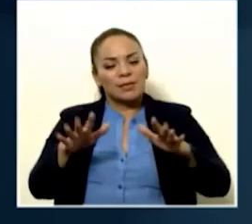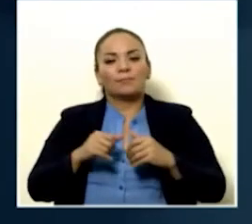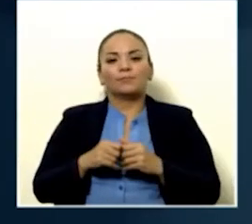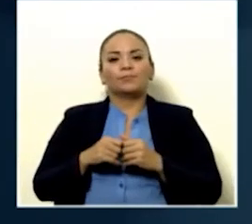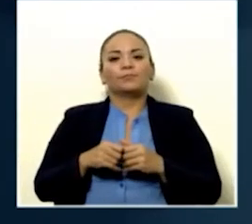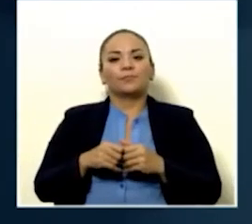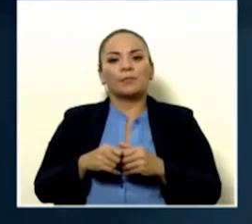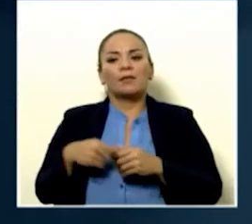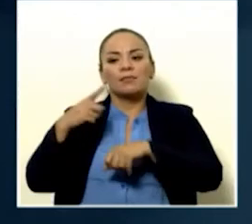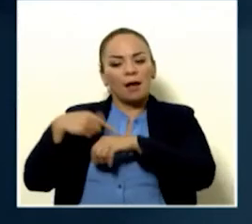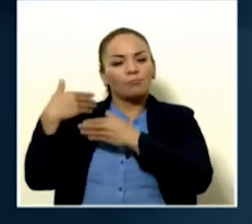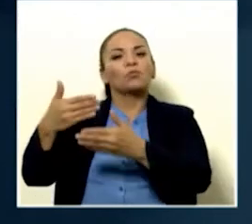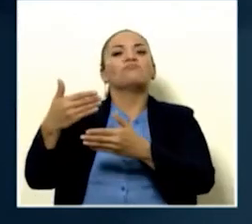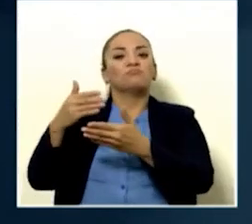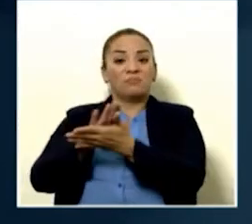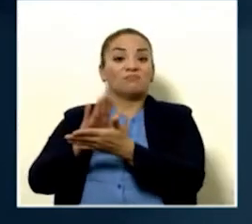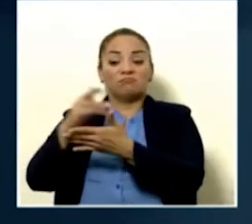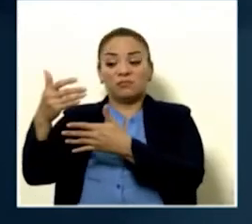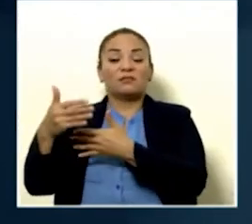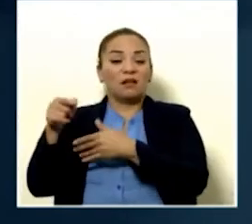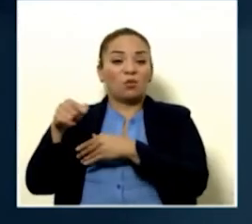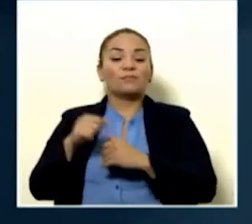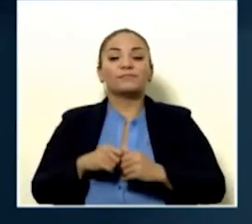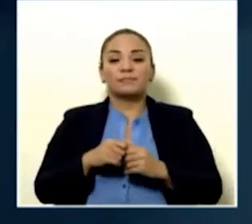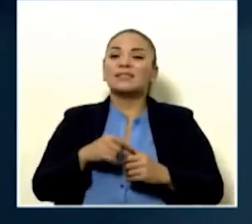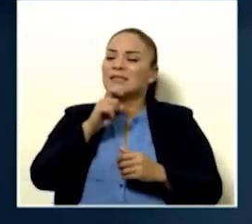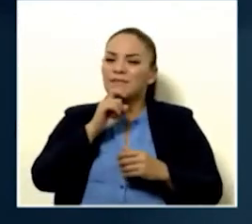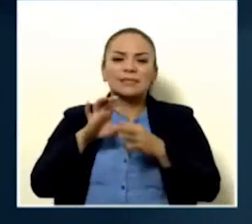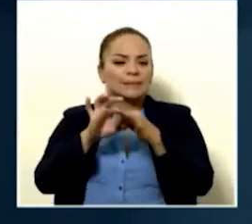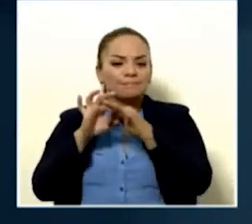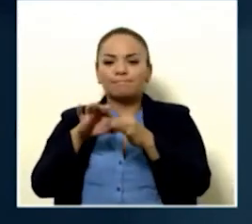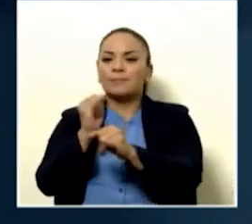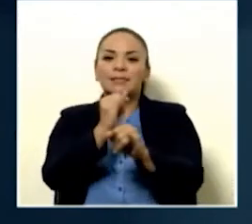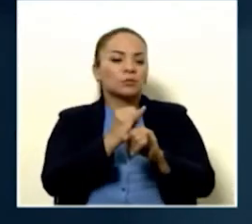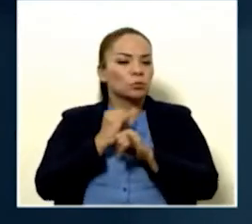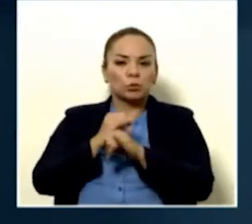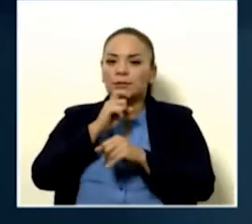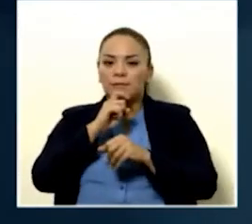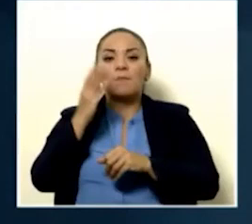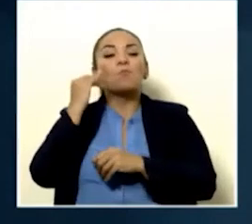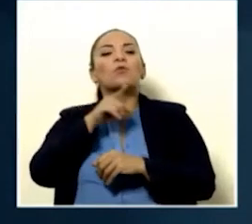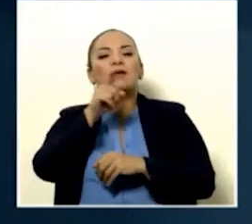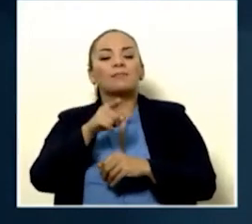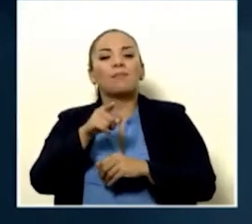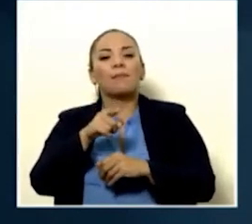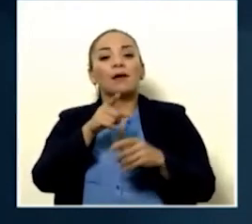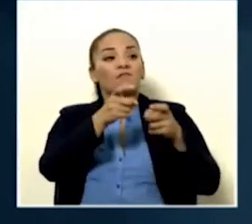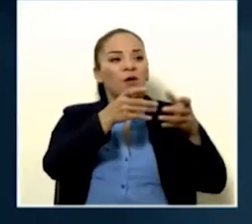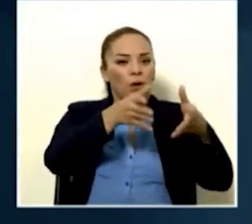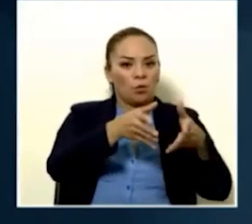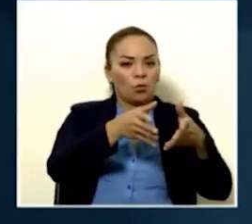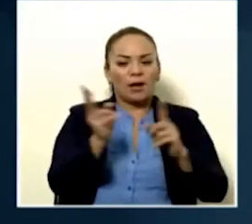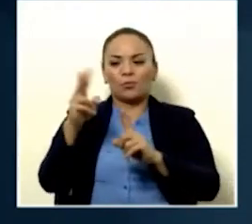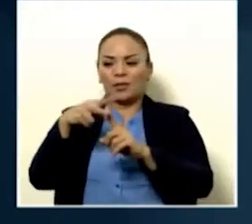lo largo del tiempo. Ha sido muy difícil que se pueda coordinar también entre las instituciones, precisamente porque un regulador ejecutando la